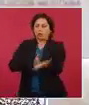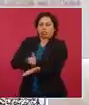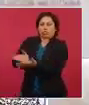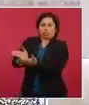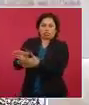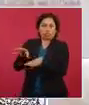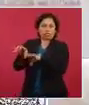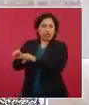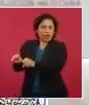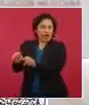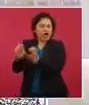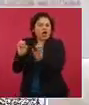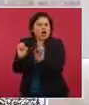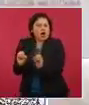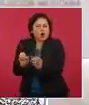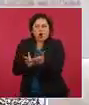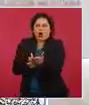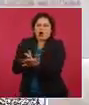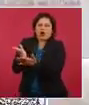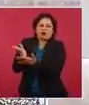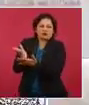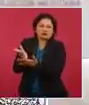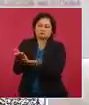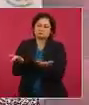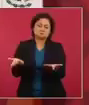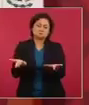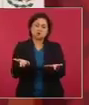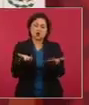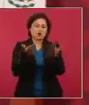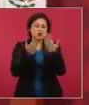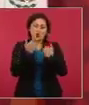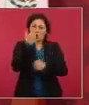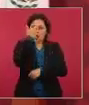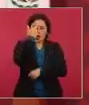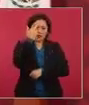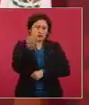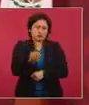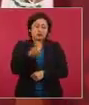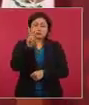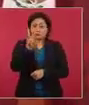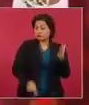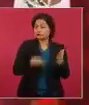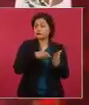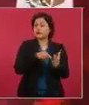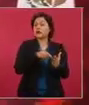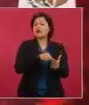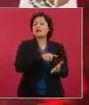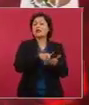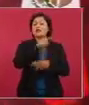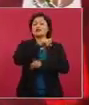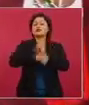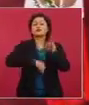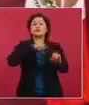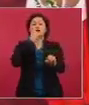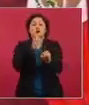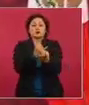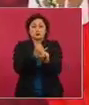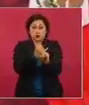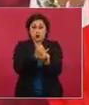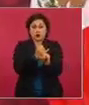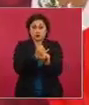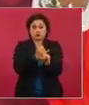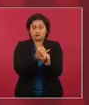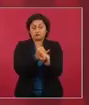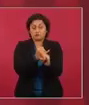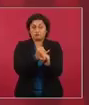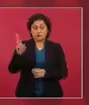No hay ninguna razón, es contrario al derecho internacional de